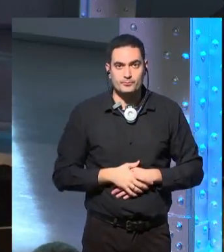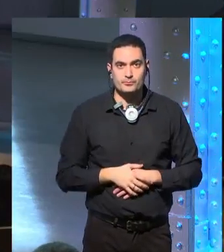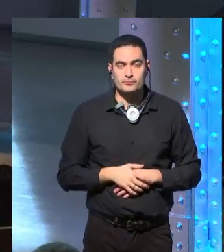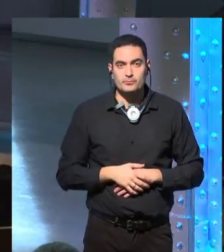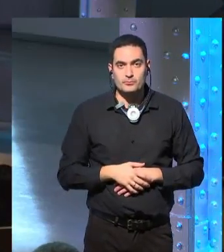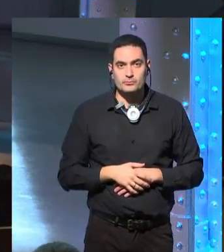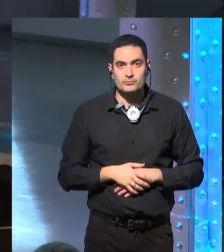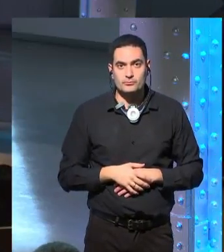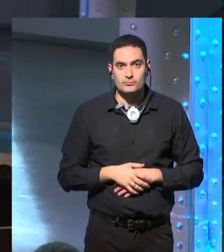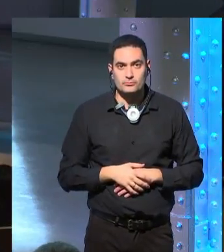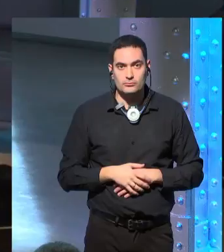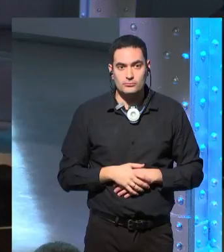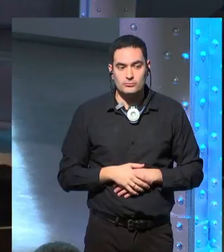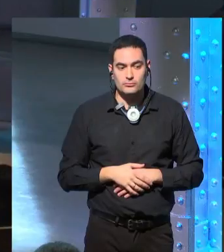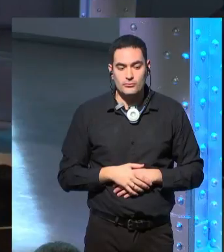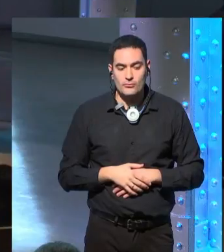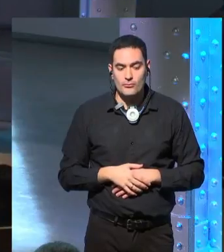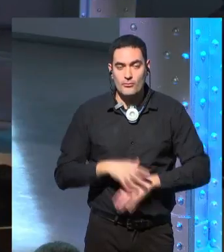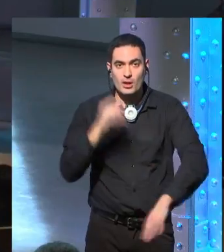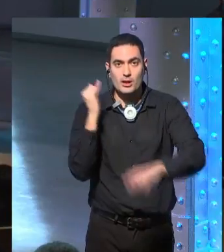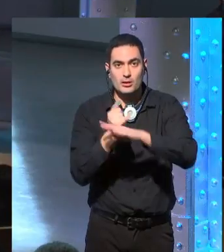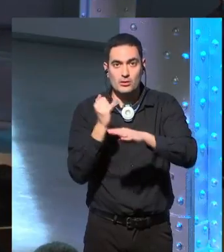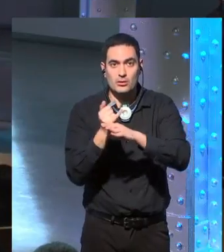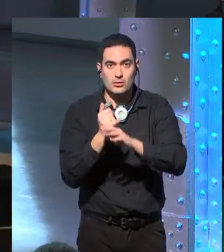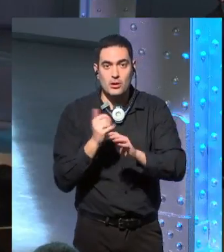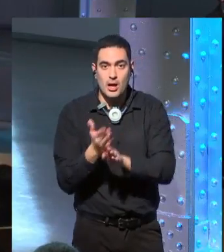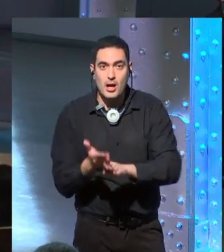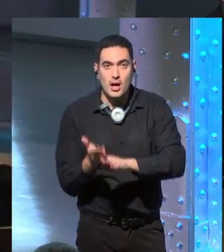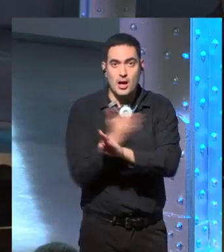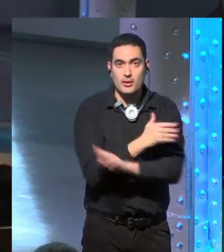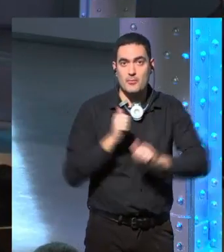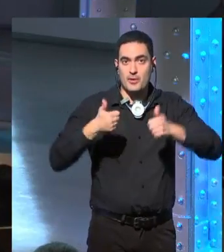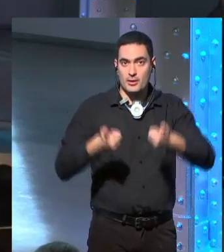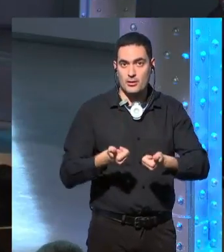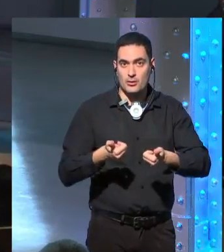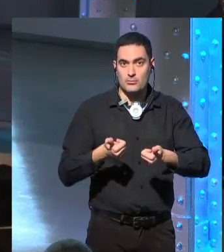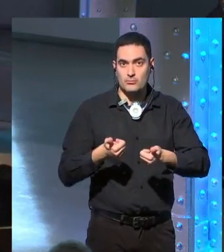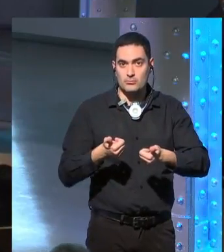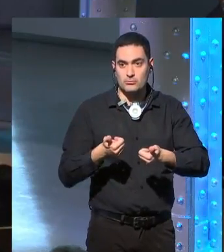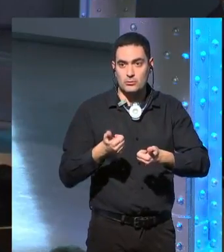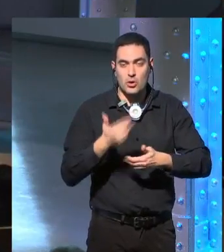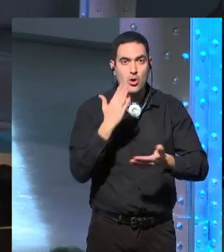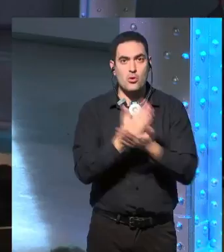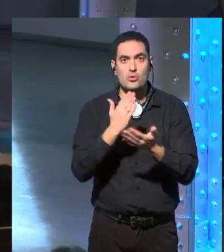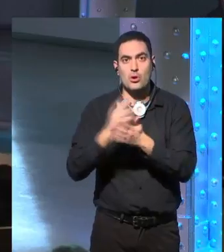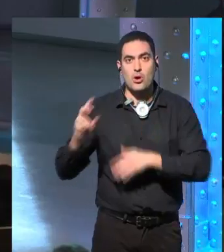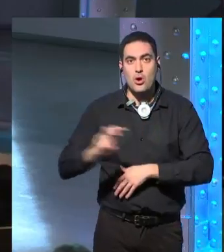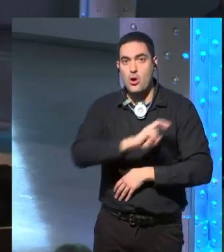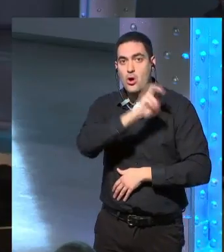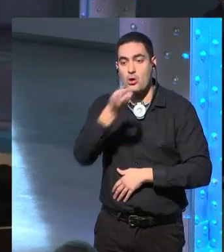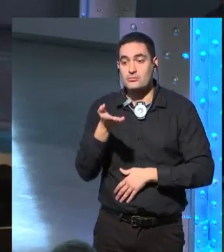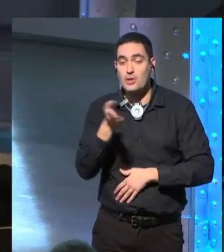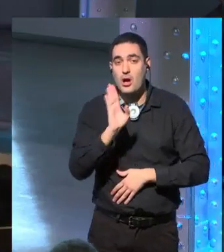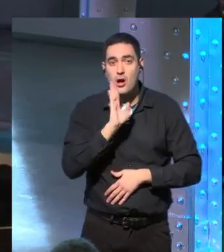el instituto. Allí empiezan antes en el instituto que otros cursos,